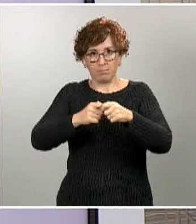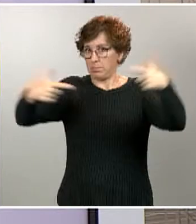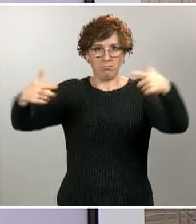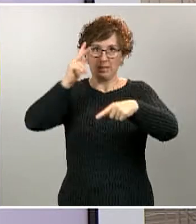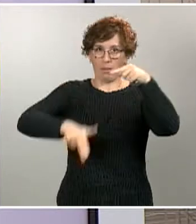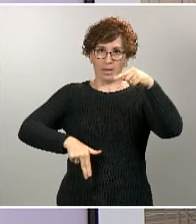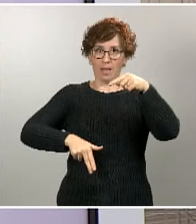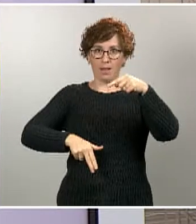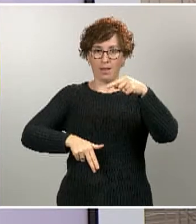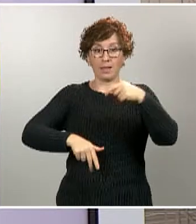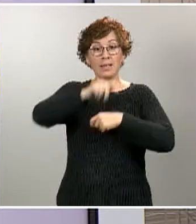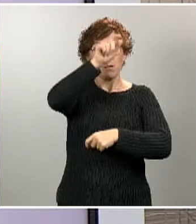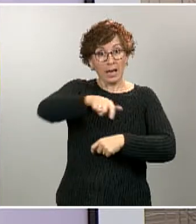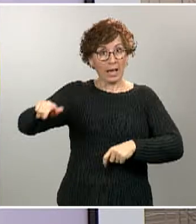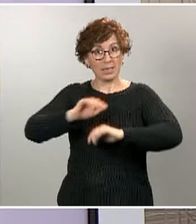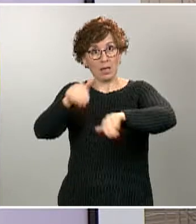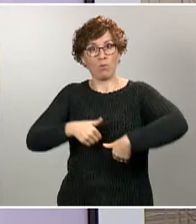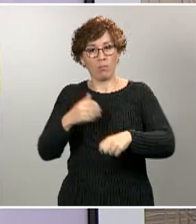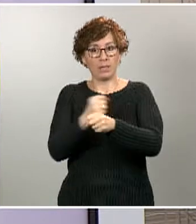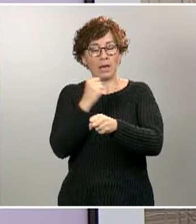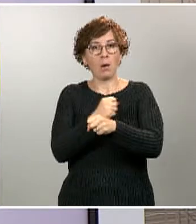reincorporan a su puesto de trabajo tienen garantizadas